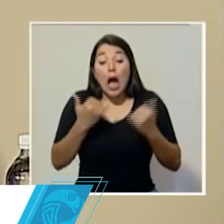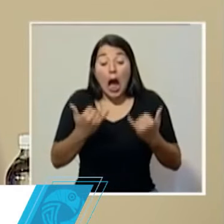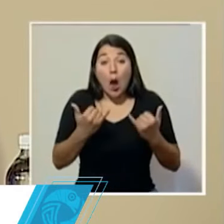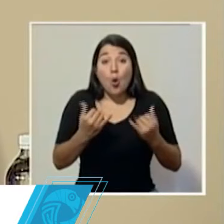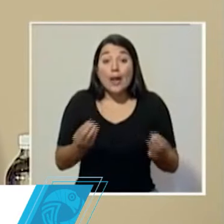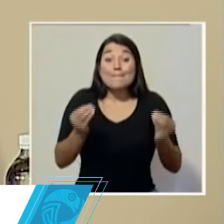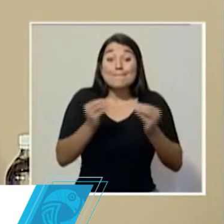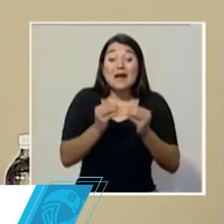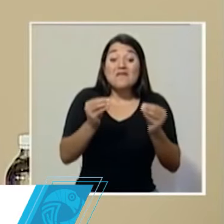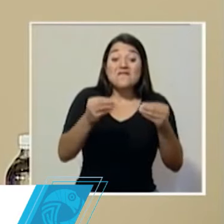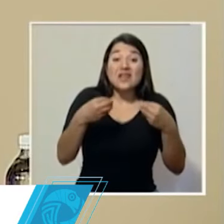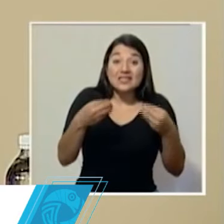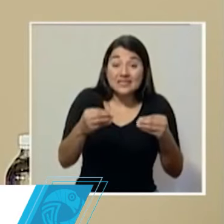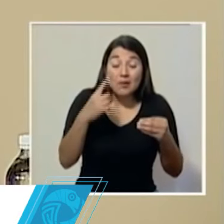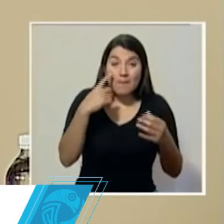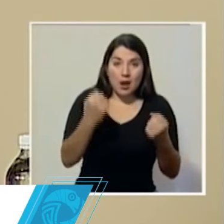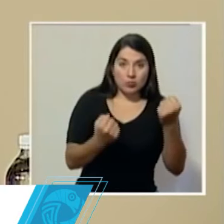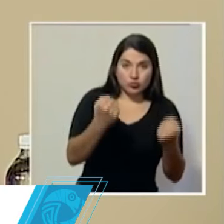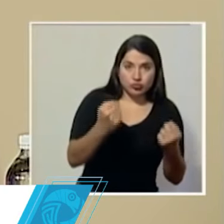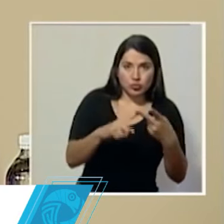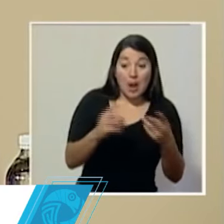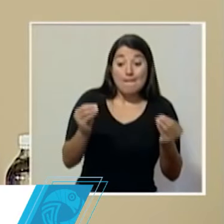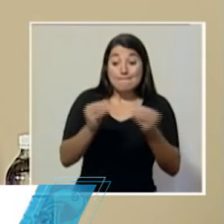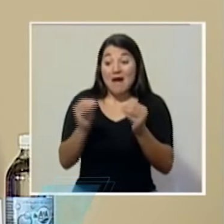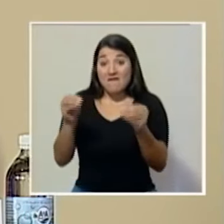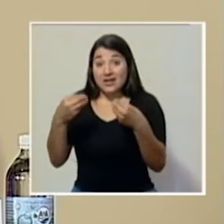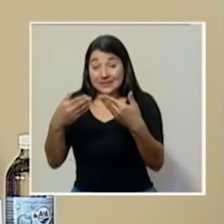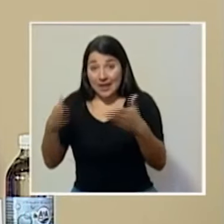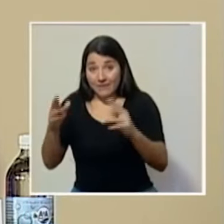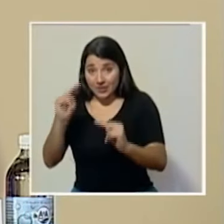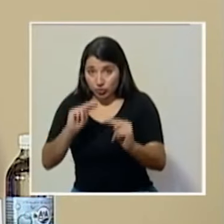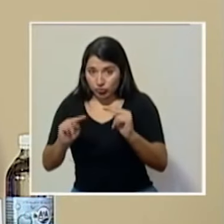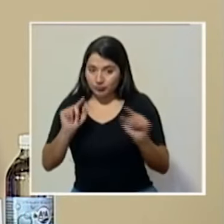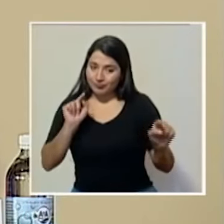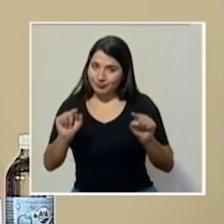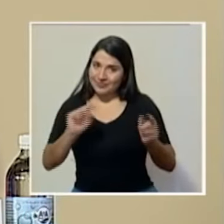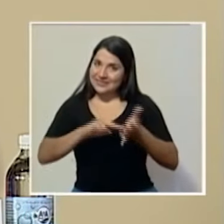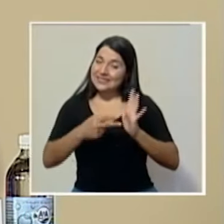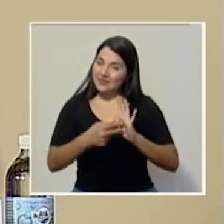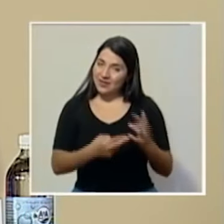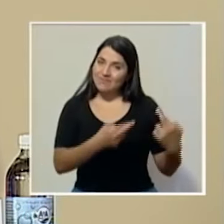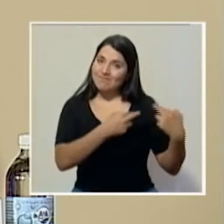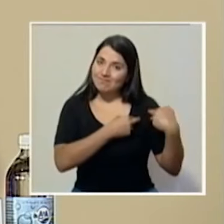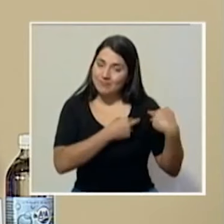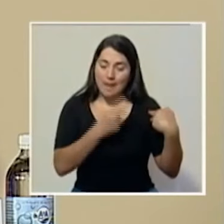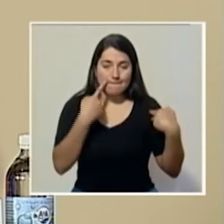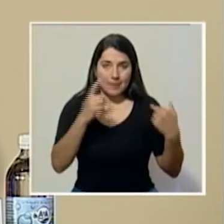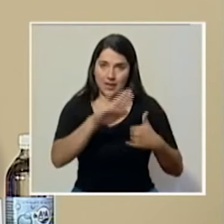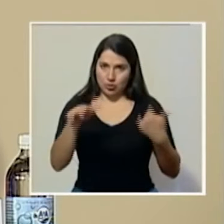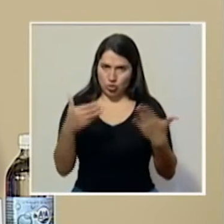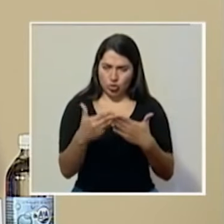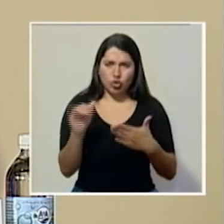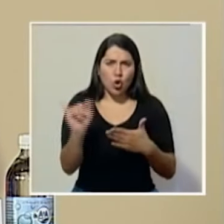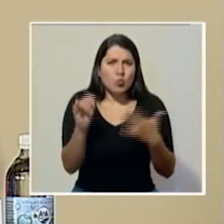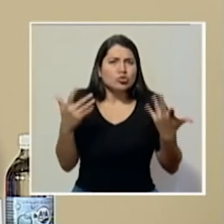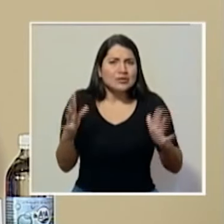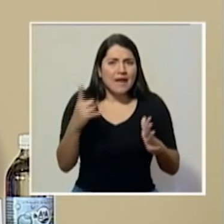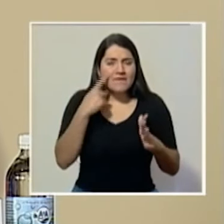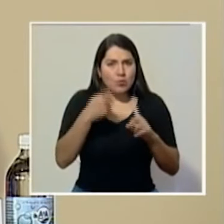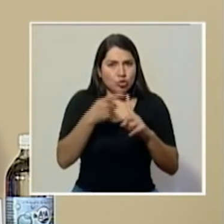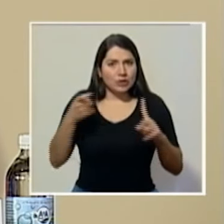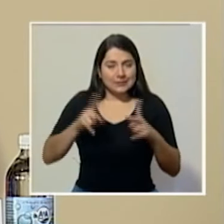en la restricción vehicular, en la apertura de establecimientos, también conlleva una responsabilidad de todos y todas, como lo hemos visto desde el inicio.